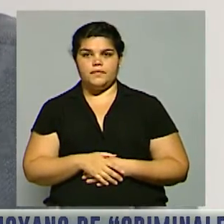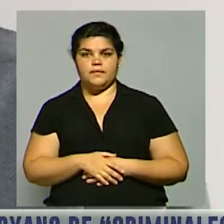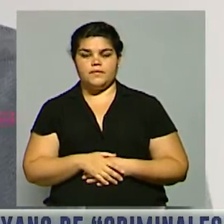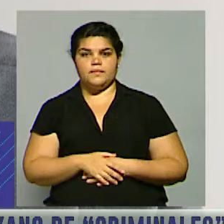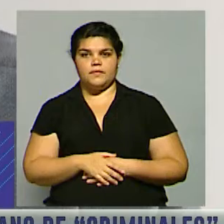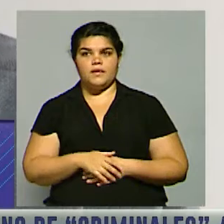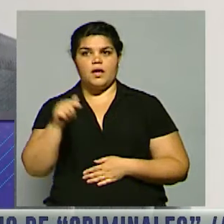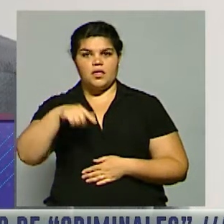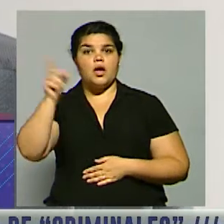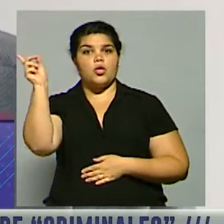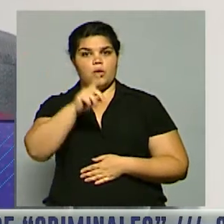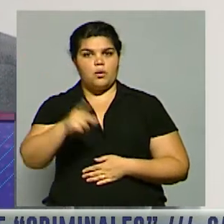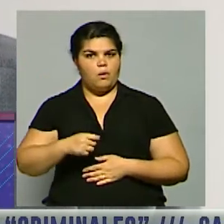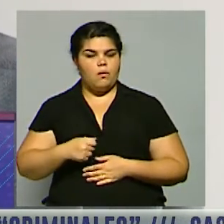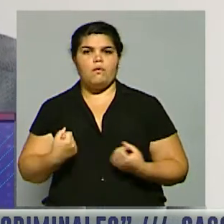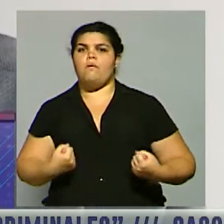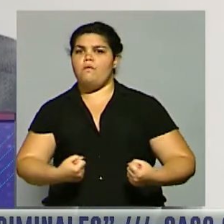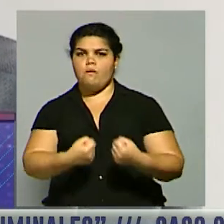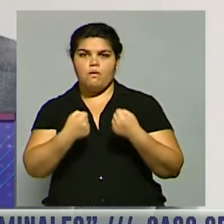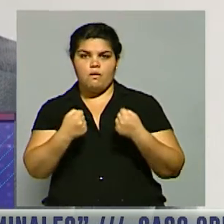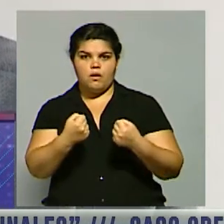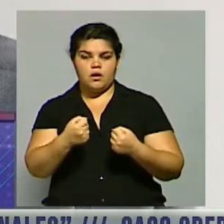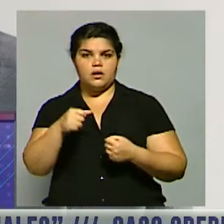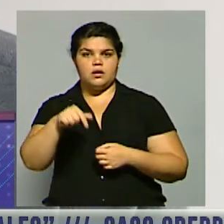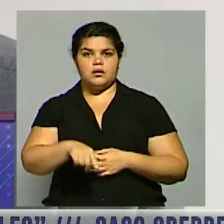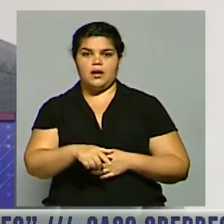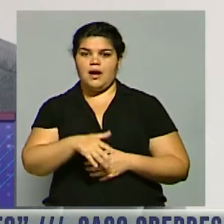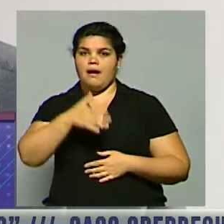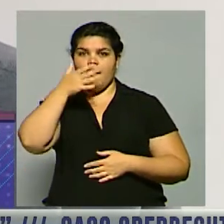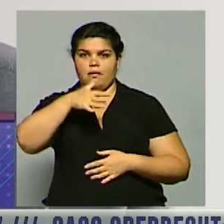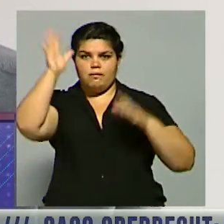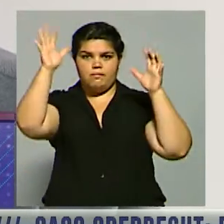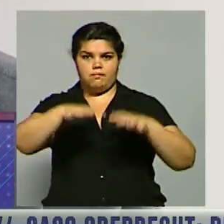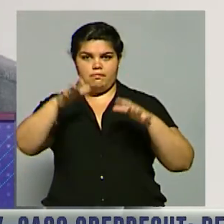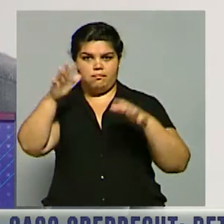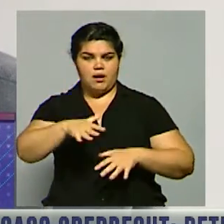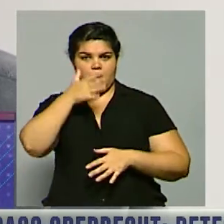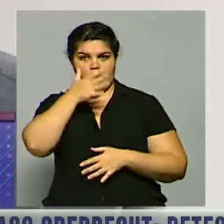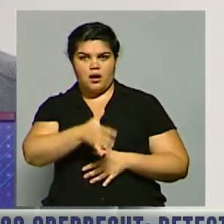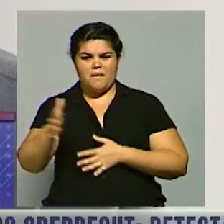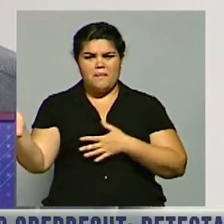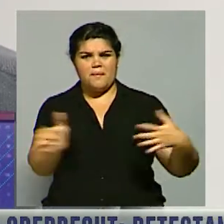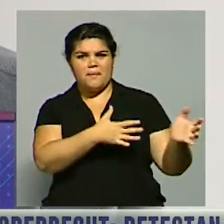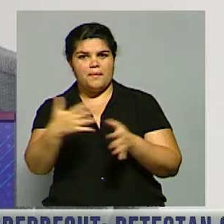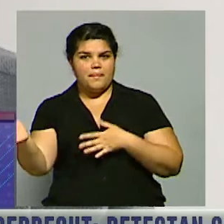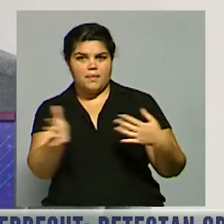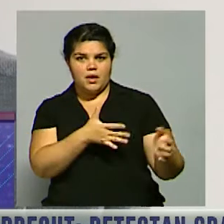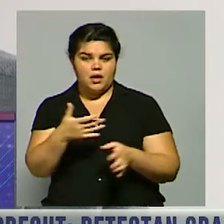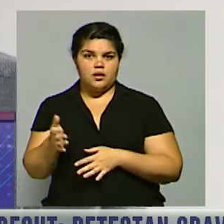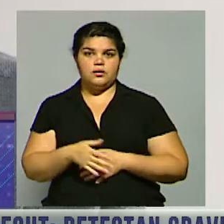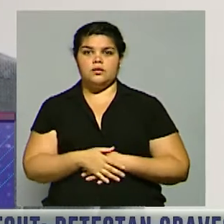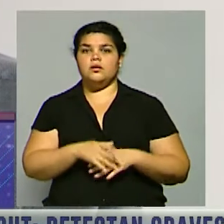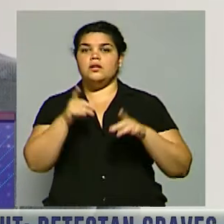Ha sido una tormenta bastante fuerte, de intensidad severa, con mucho viento y